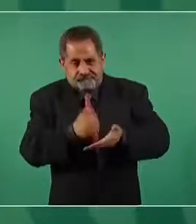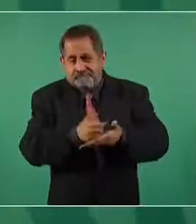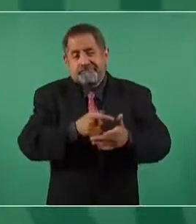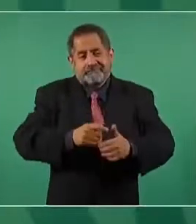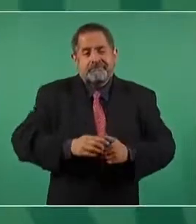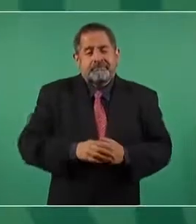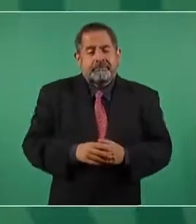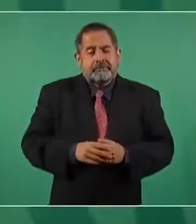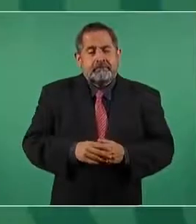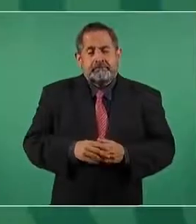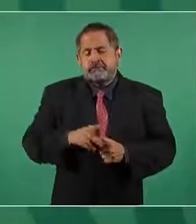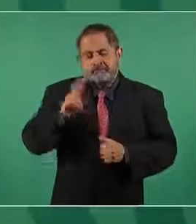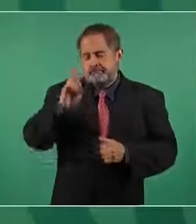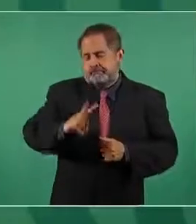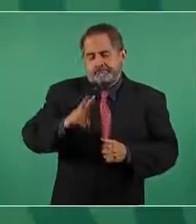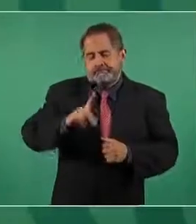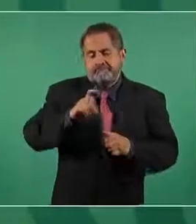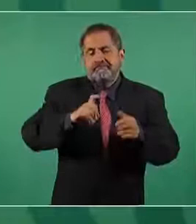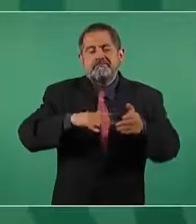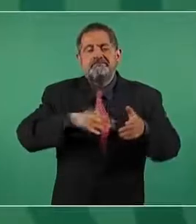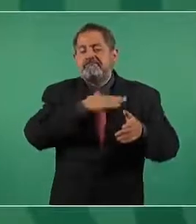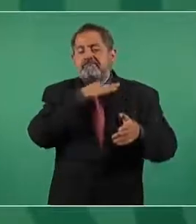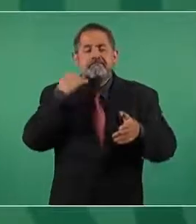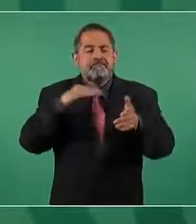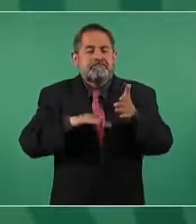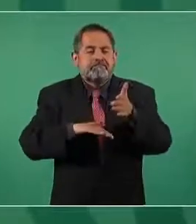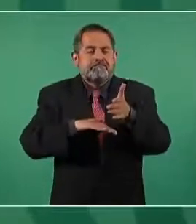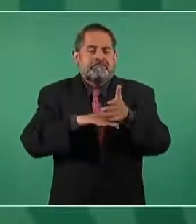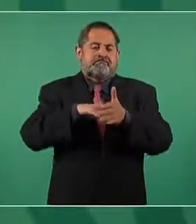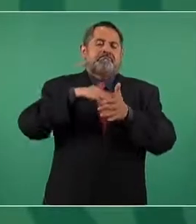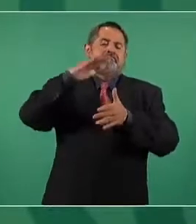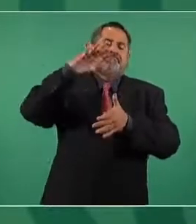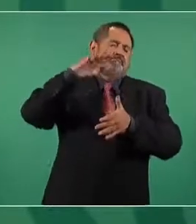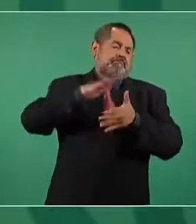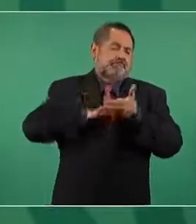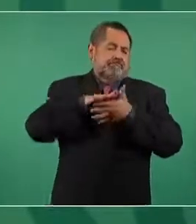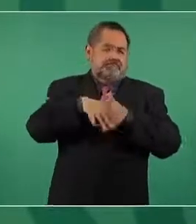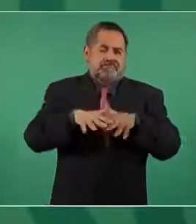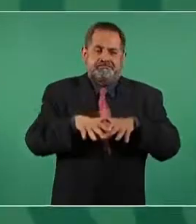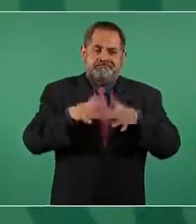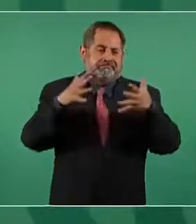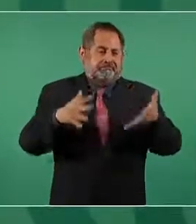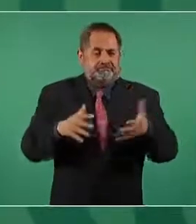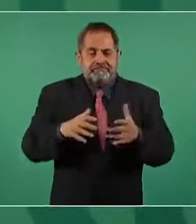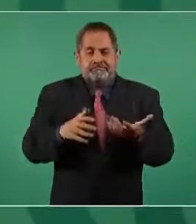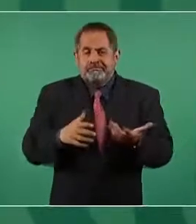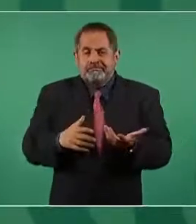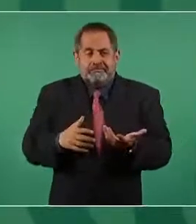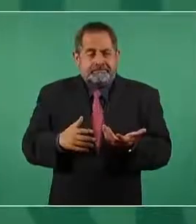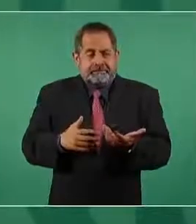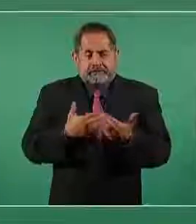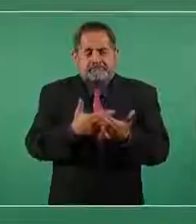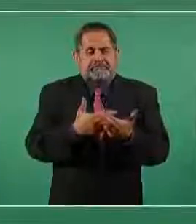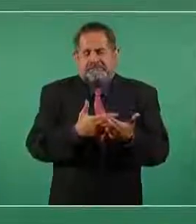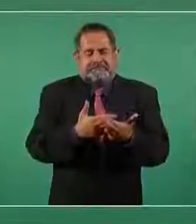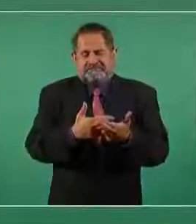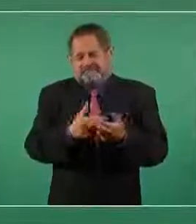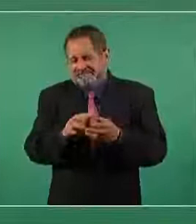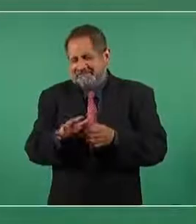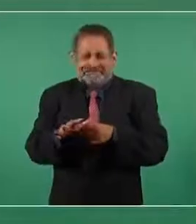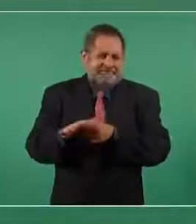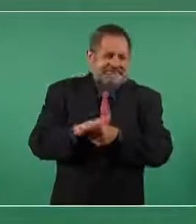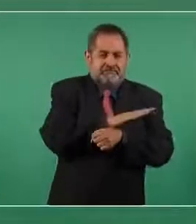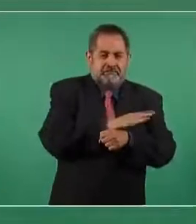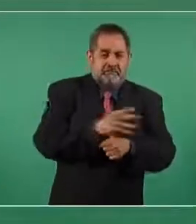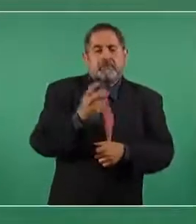se rebasaron las presas más allá de su capacidad.